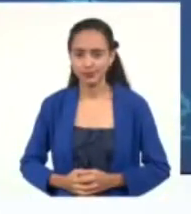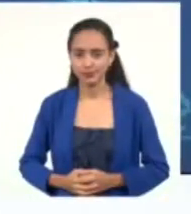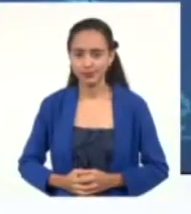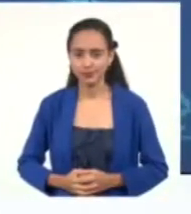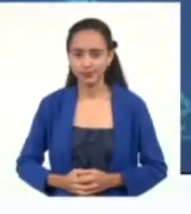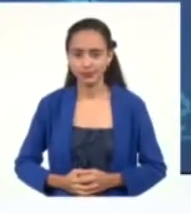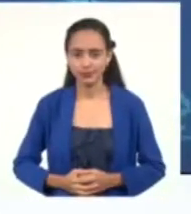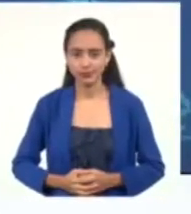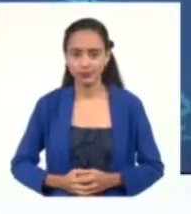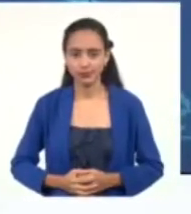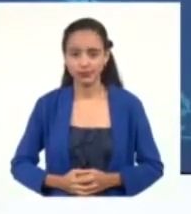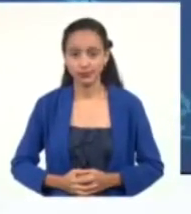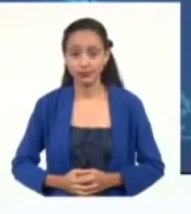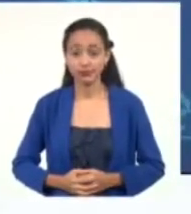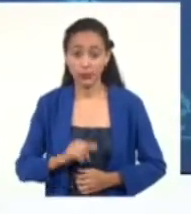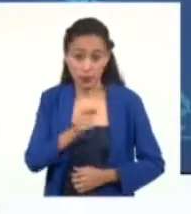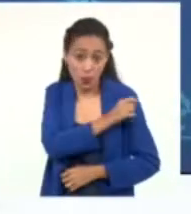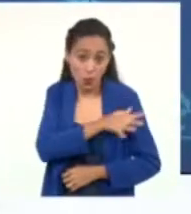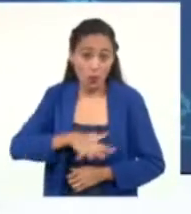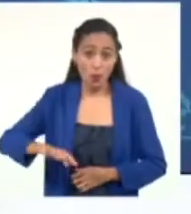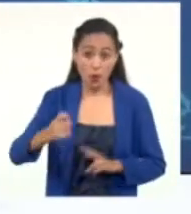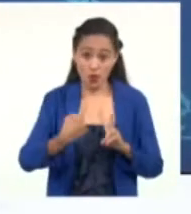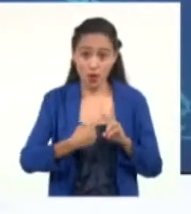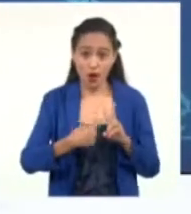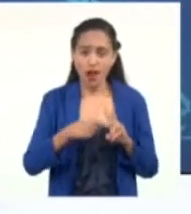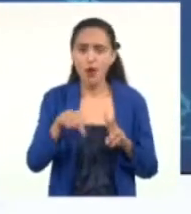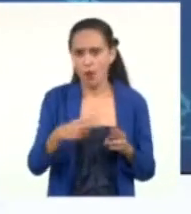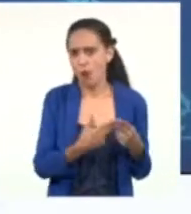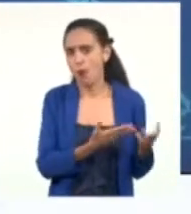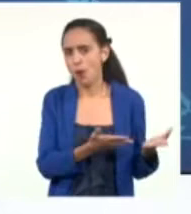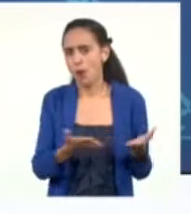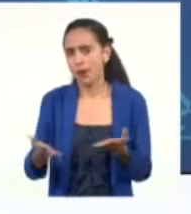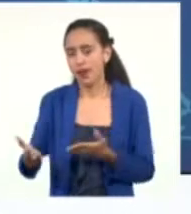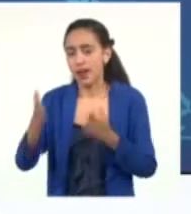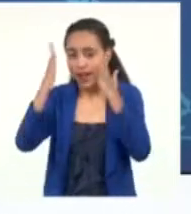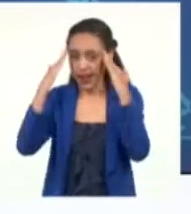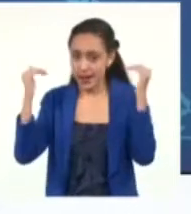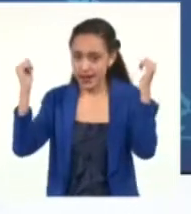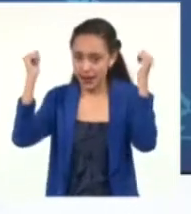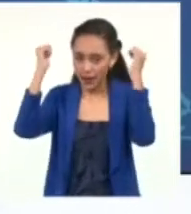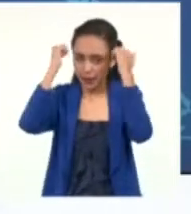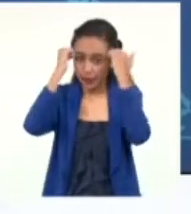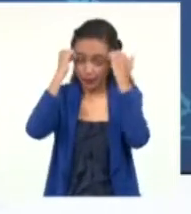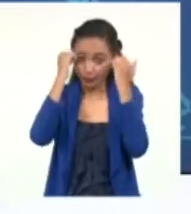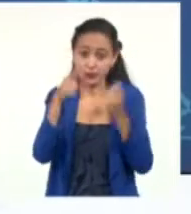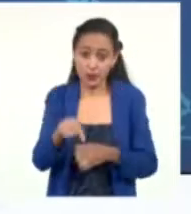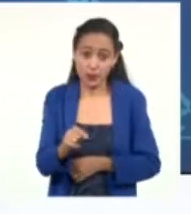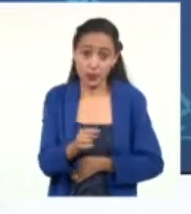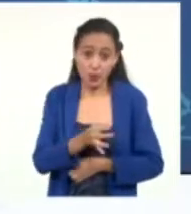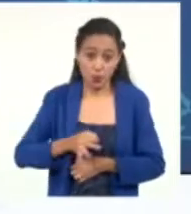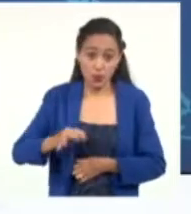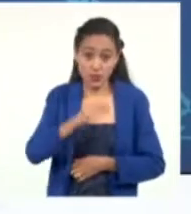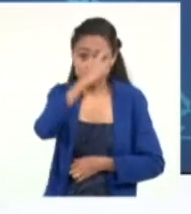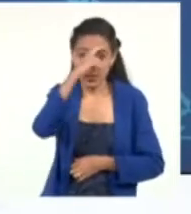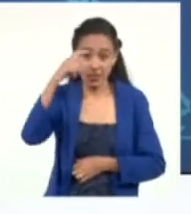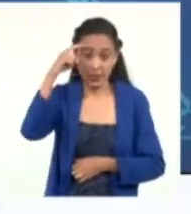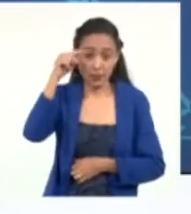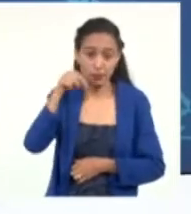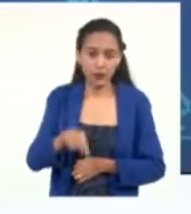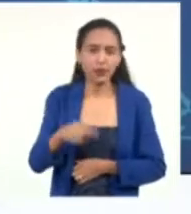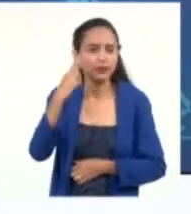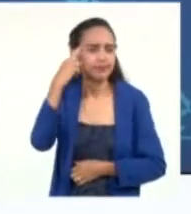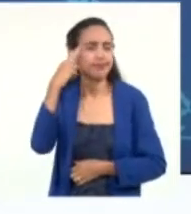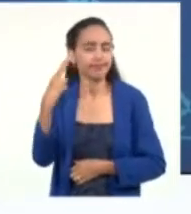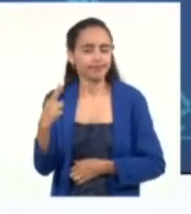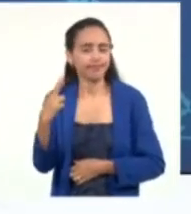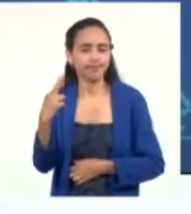Por cierto, los pobladores de Yaguajay también le rindieron homenaje hoy a Camilo Cienfuegos. En el norteño municipio espirituano se recuerda con especial cariño al señor